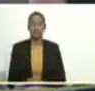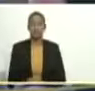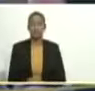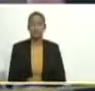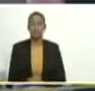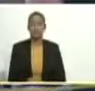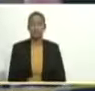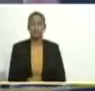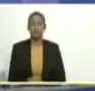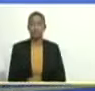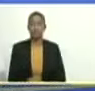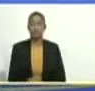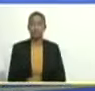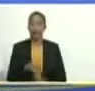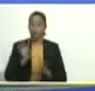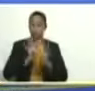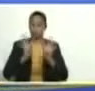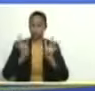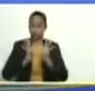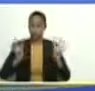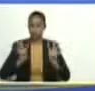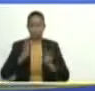Nuestros cadetes ejemplares allá,